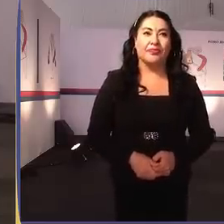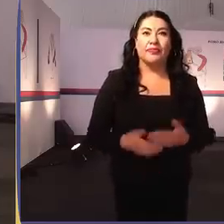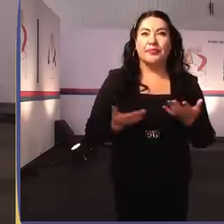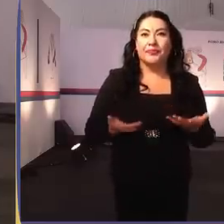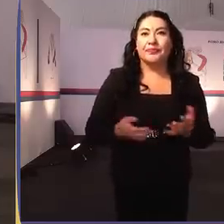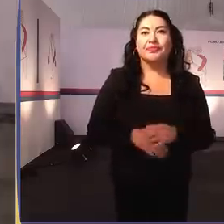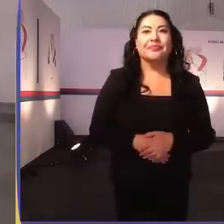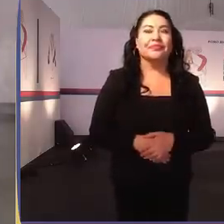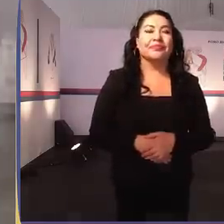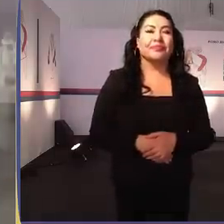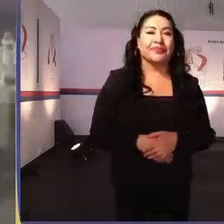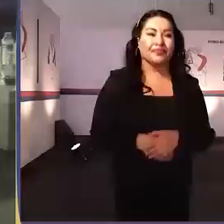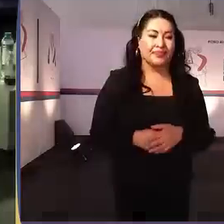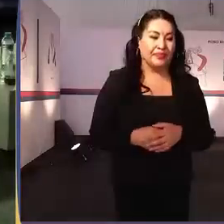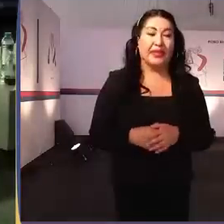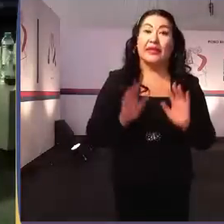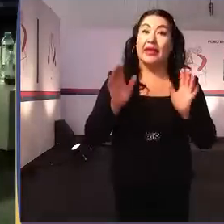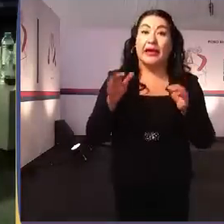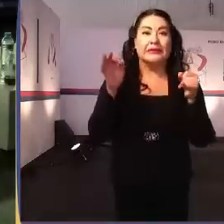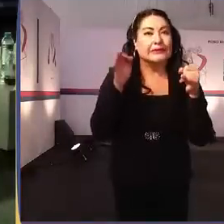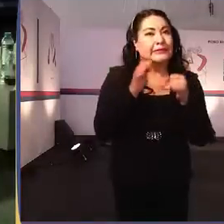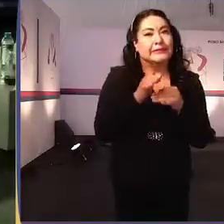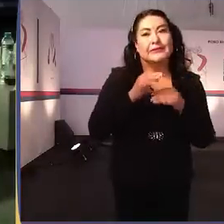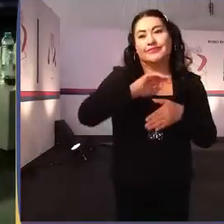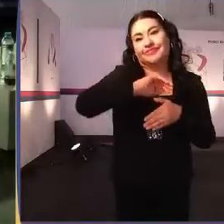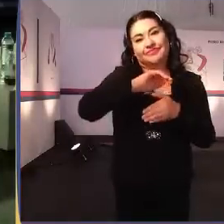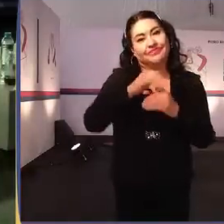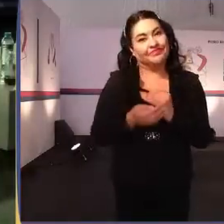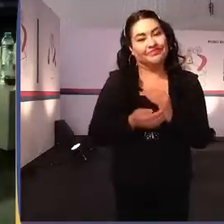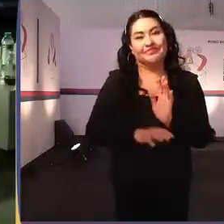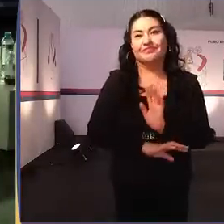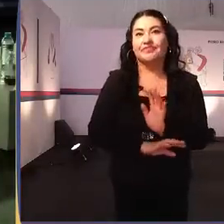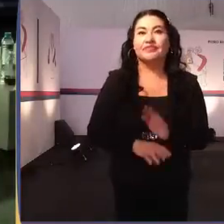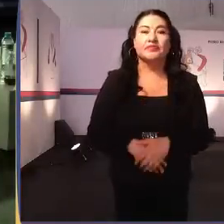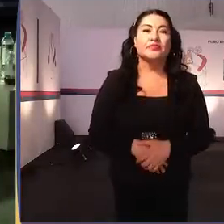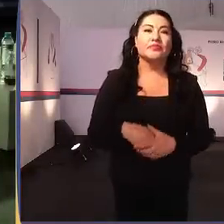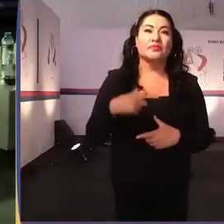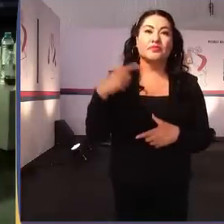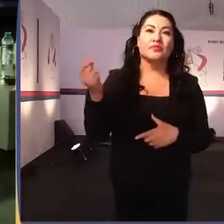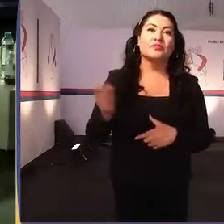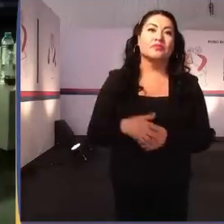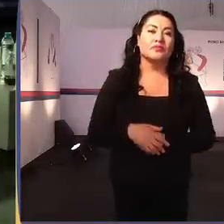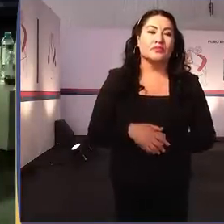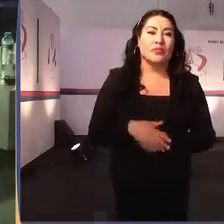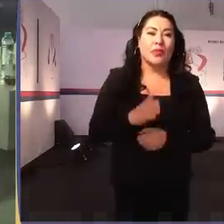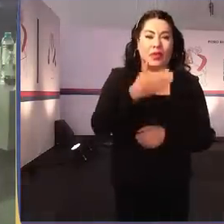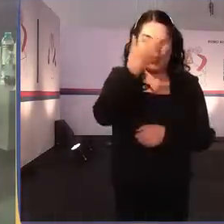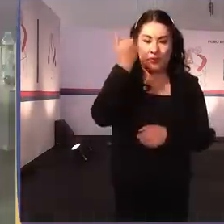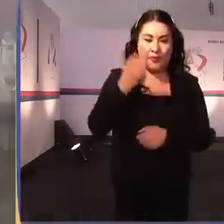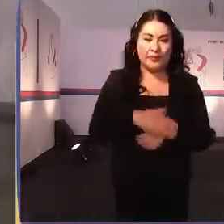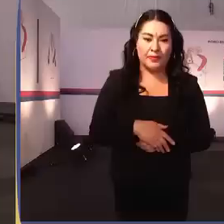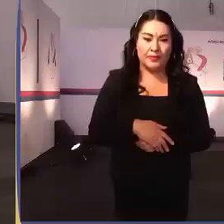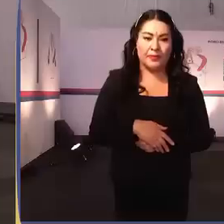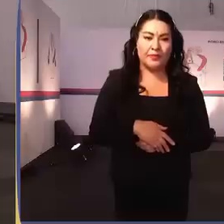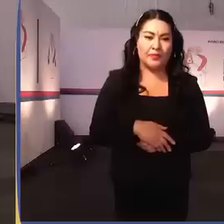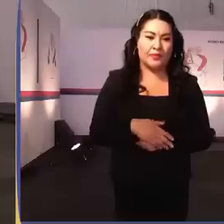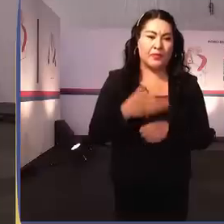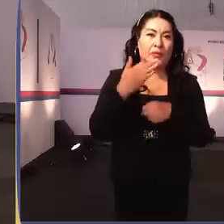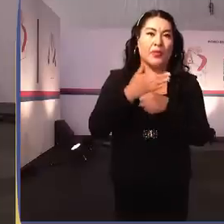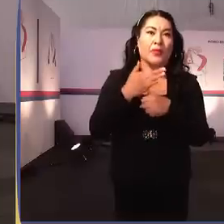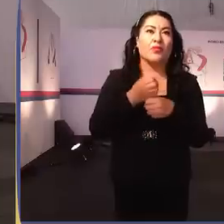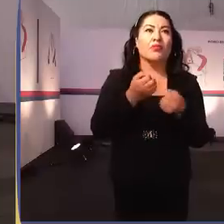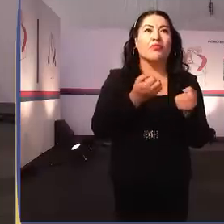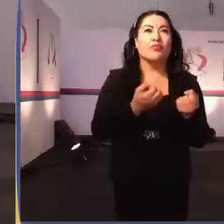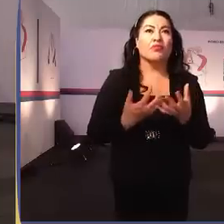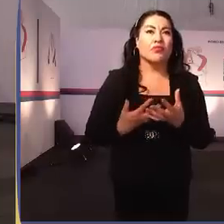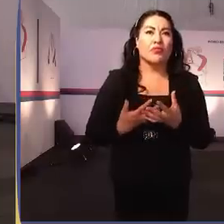Chicos, cerramos. Estamos por irnos. No sé, en este galimatías que hemos traído aquí,